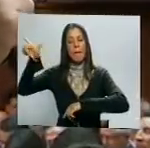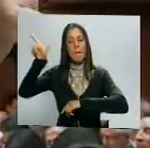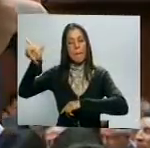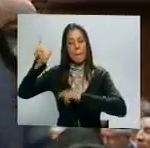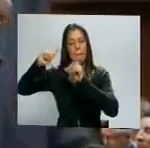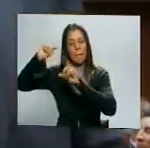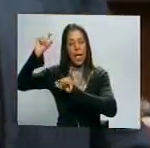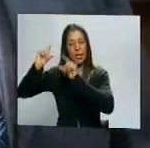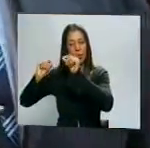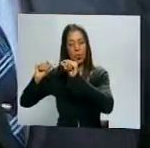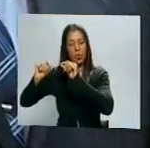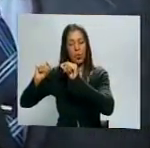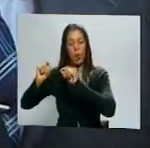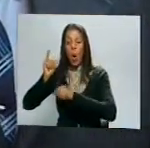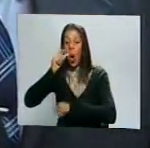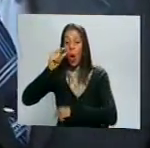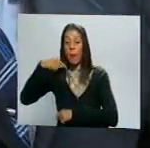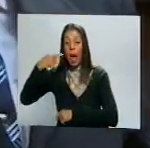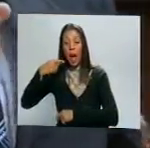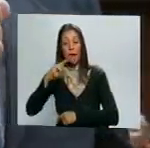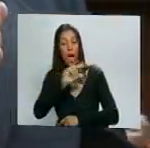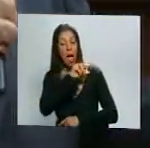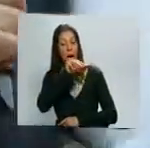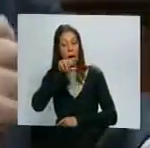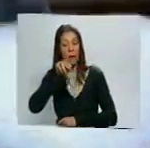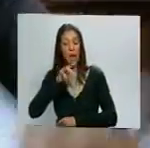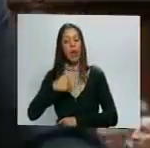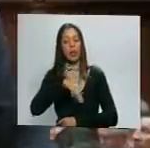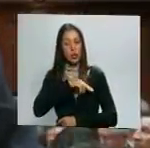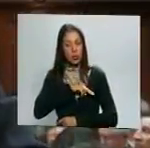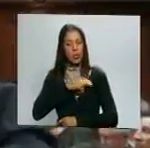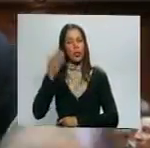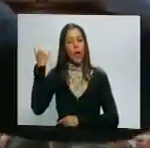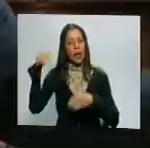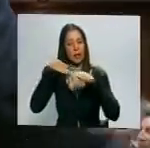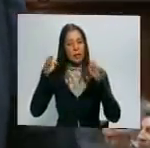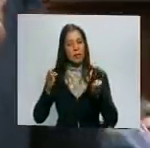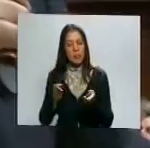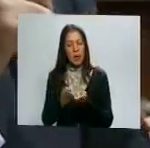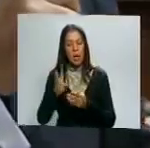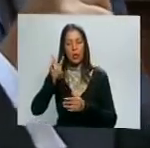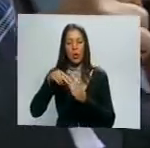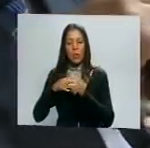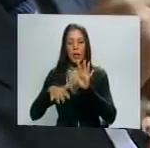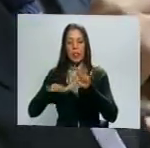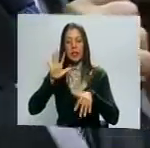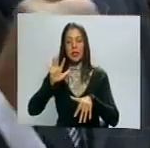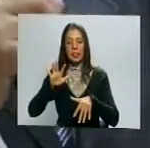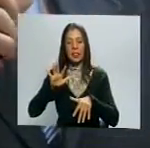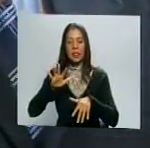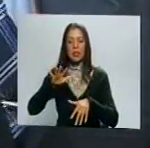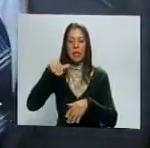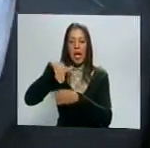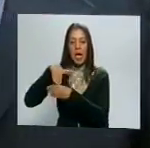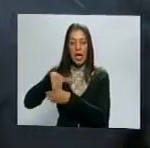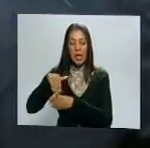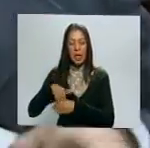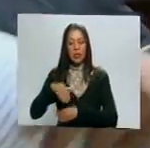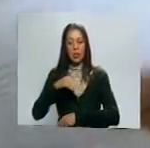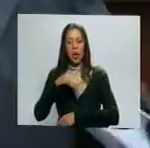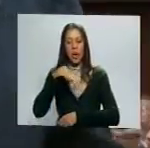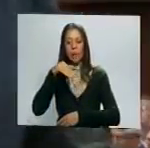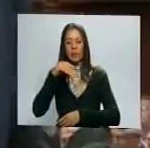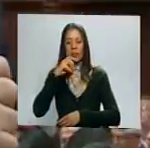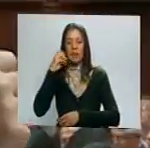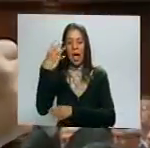los compañeros afirmó allí que si nosotros hubiésemos tenido los CLAP en el 2015, no perdíamos las elecciones parlamentarias. Es decir, ha sido una